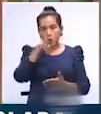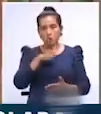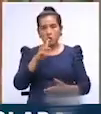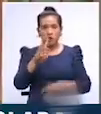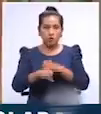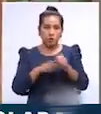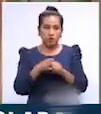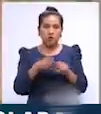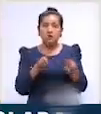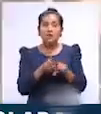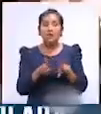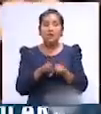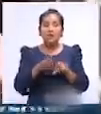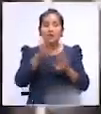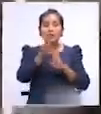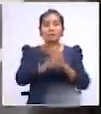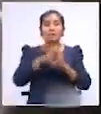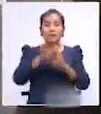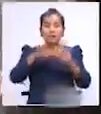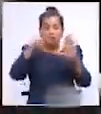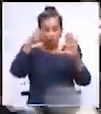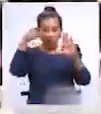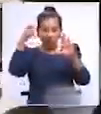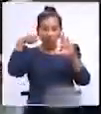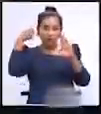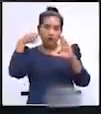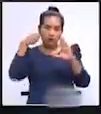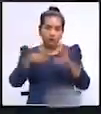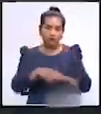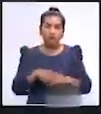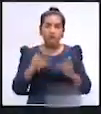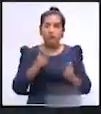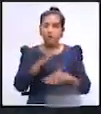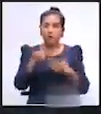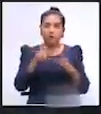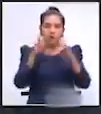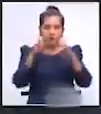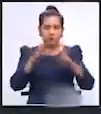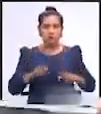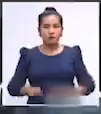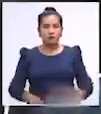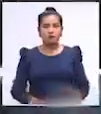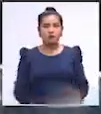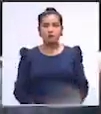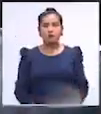comienzan a realizar filmaciones. Ambos investigados están a la espera de su audiencia cautelar.